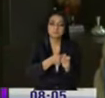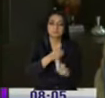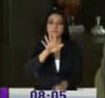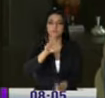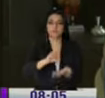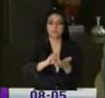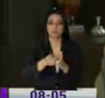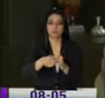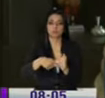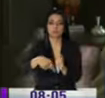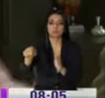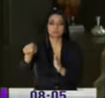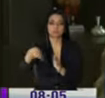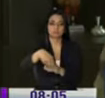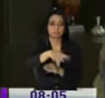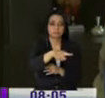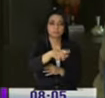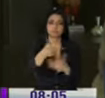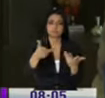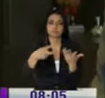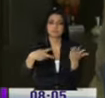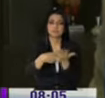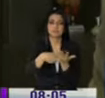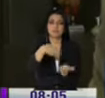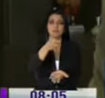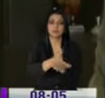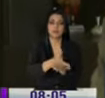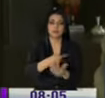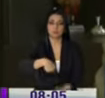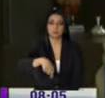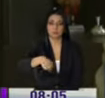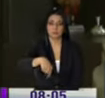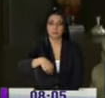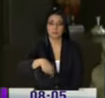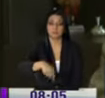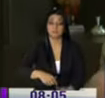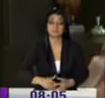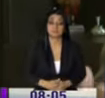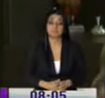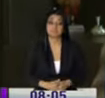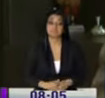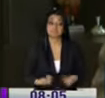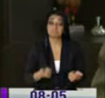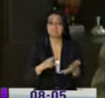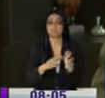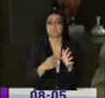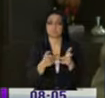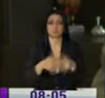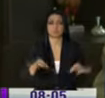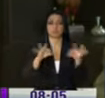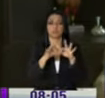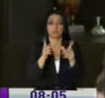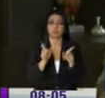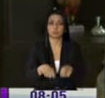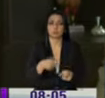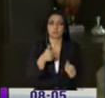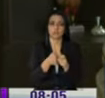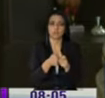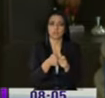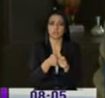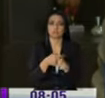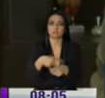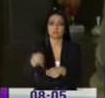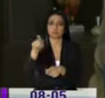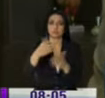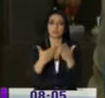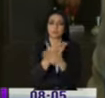en vehículo de lo que conocemos como el Terminal Terrestre de Quitumbe. Ese es un elemento muy importante que también acerca a lo que es la